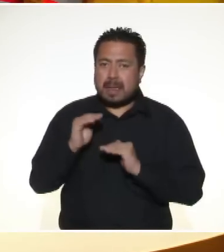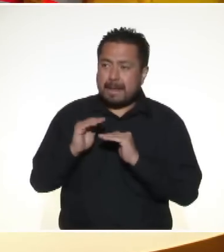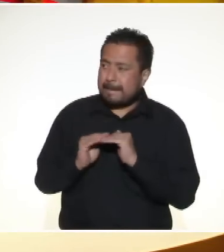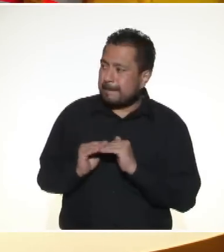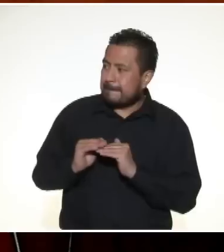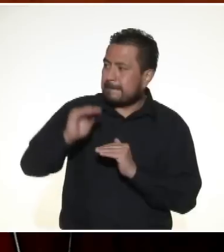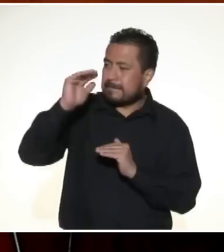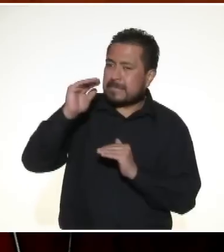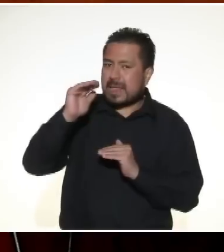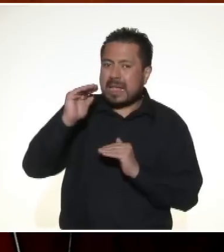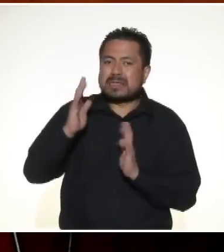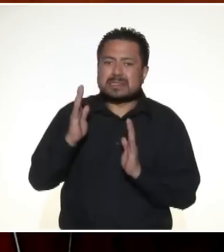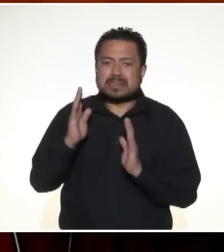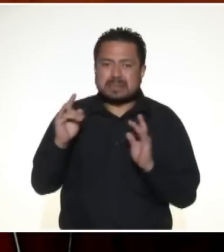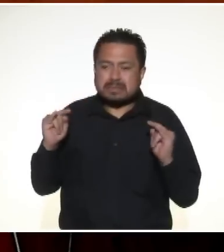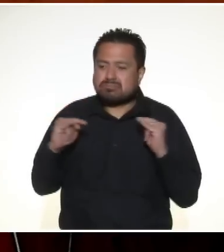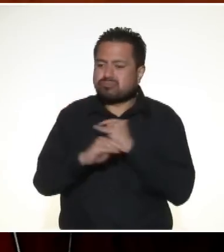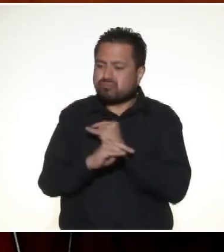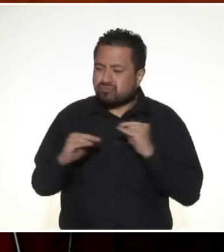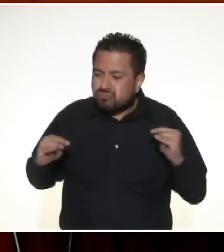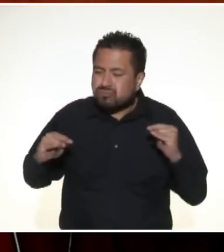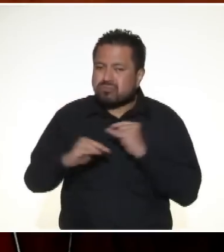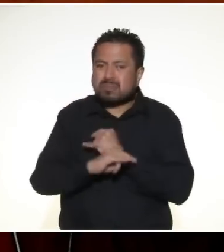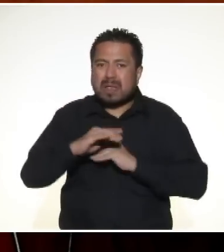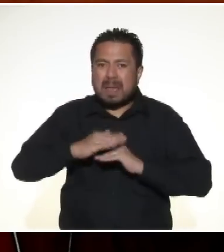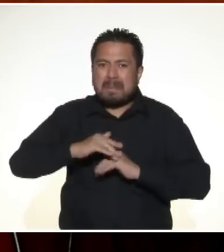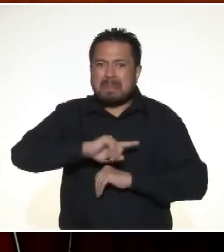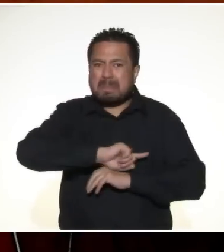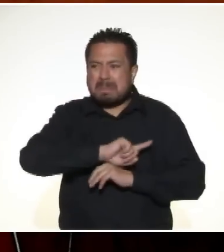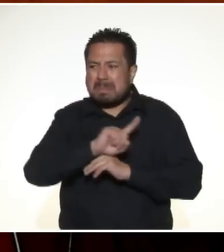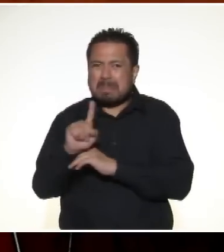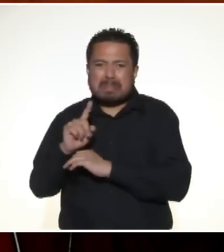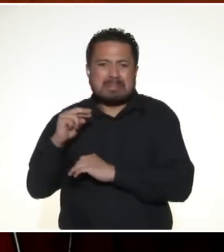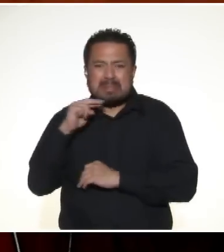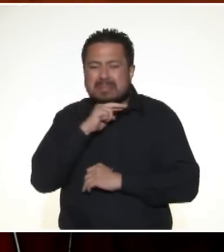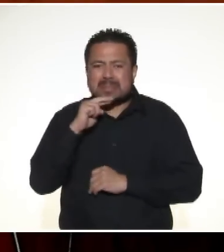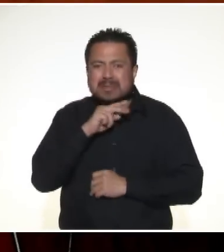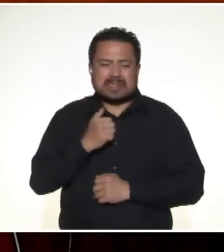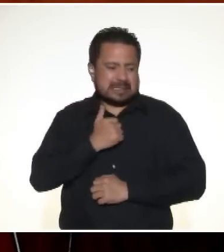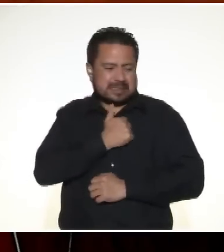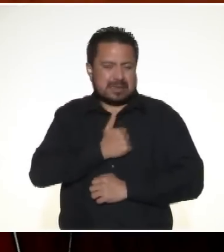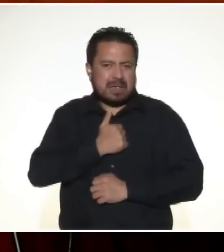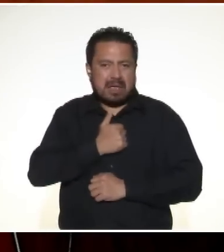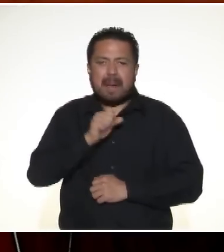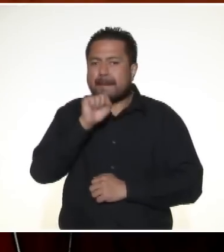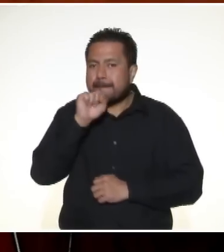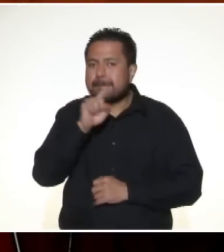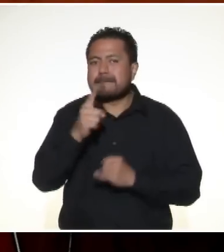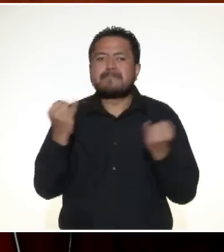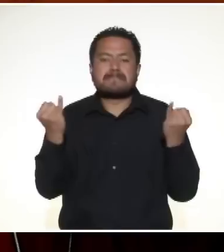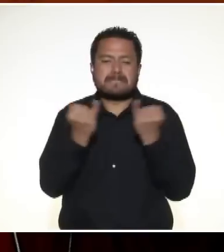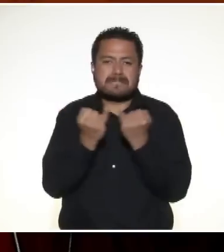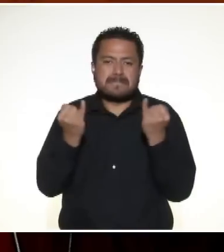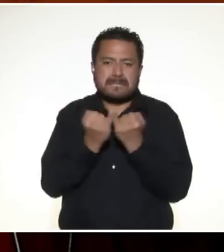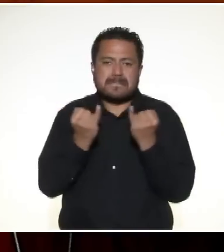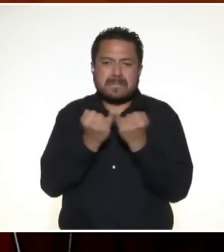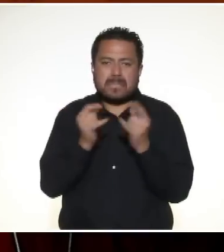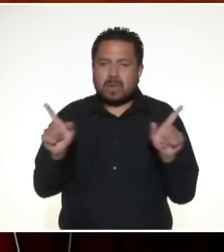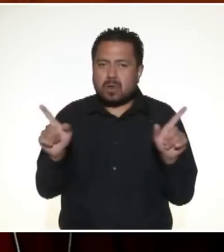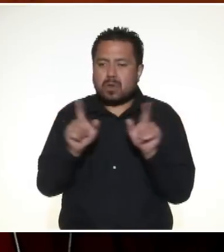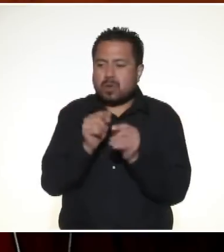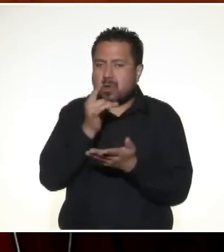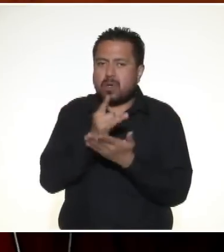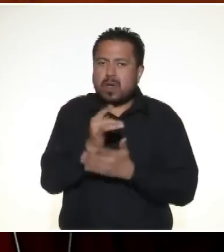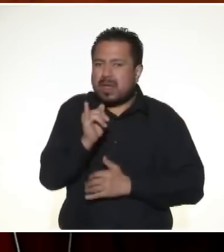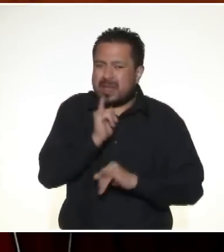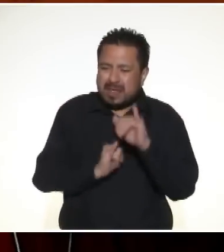aumenta la circulación, aumenta la velocidad y lamentablemente también hoy no solo el consumo